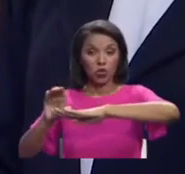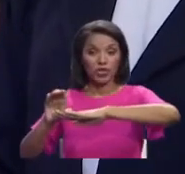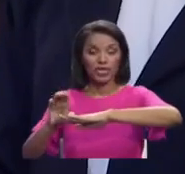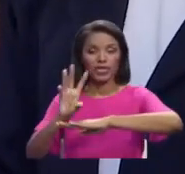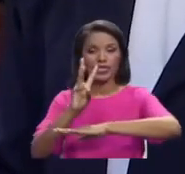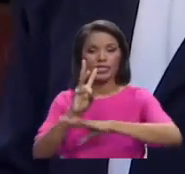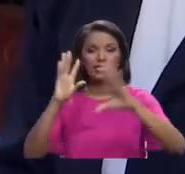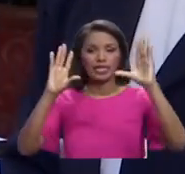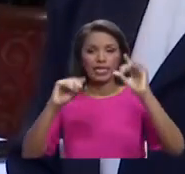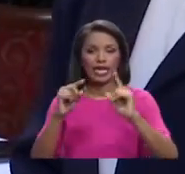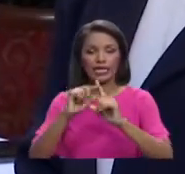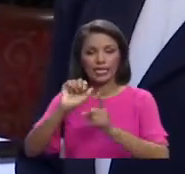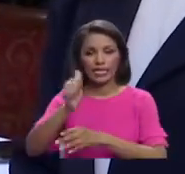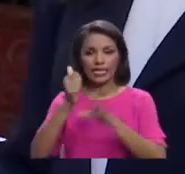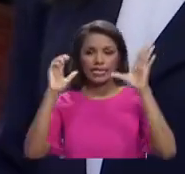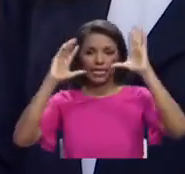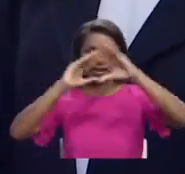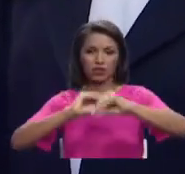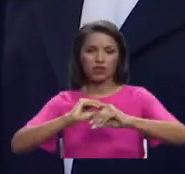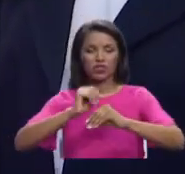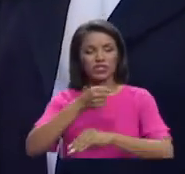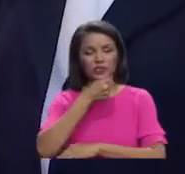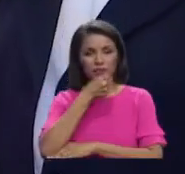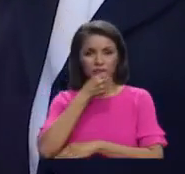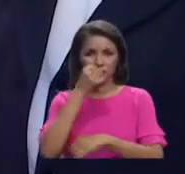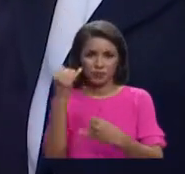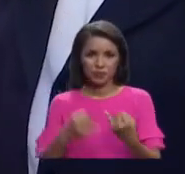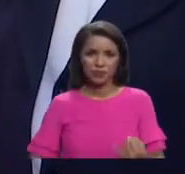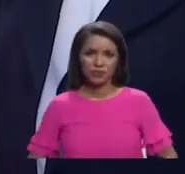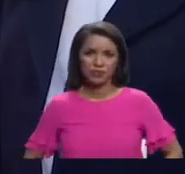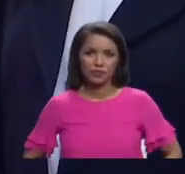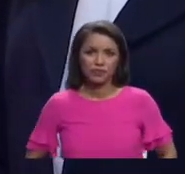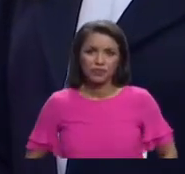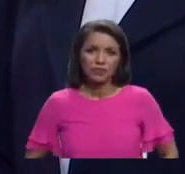de la tarde a 10 de la noche. Informó para ustedes Yanis Vergara, TVN Noticias.